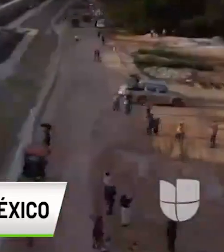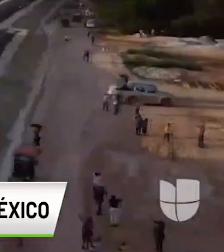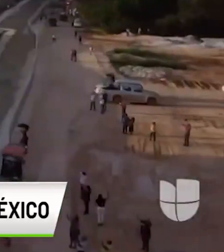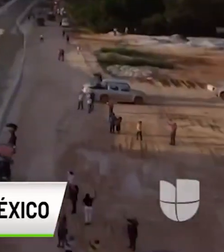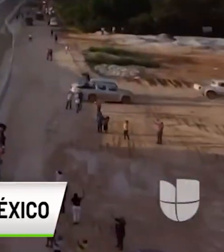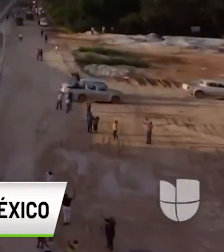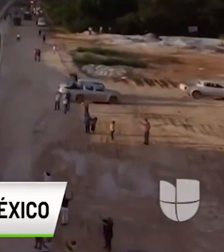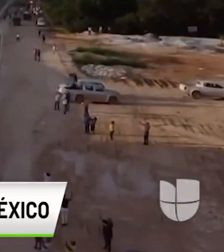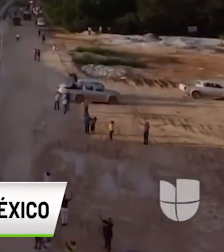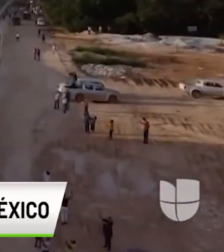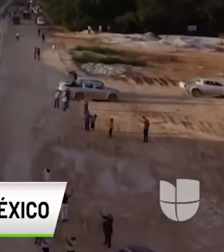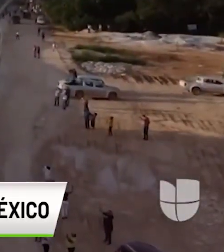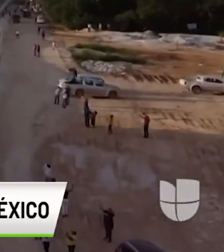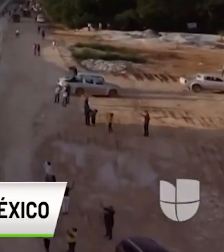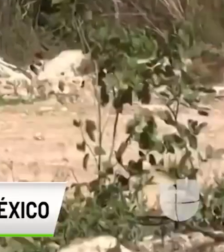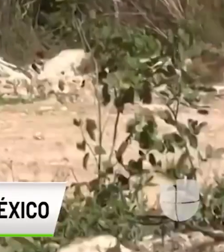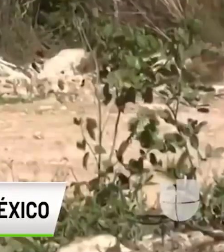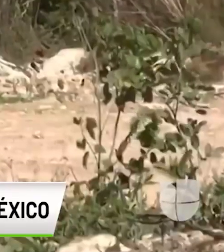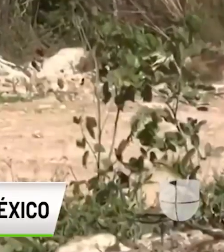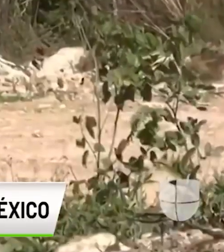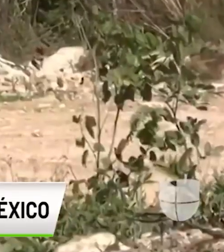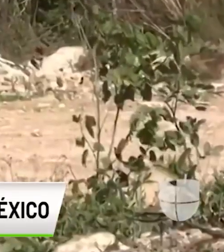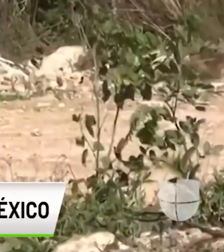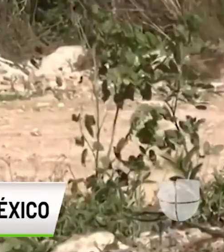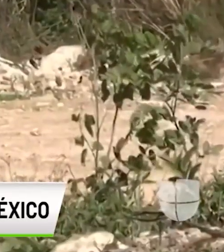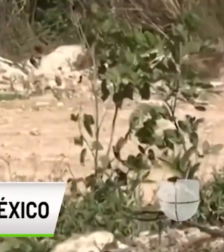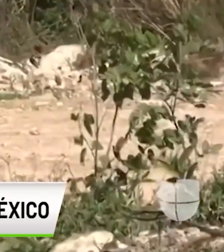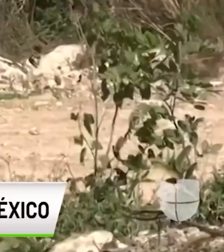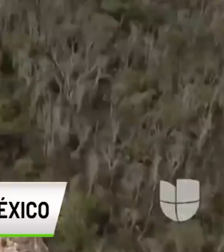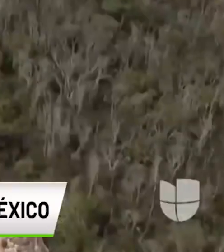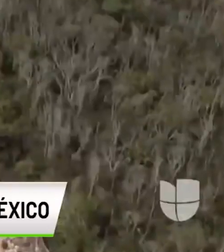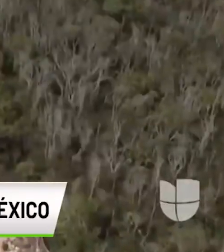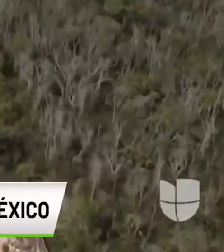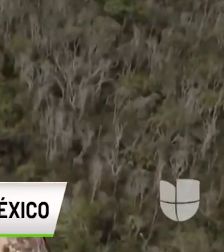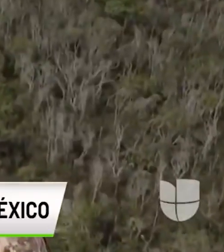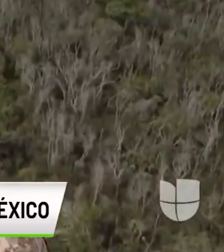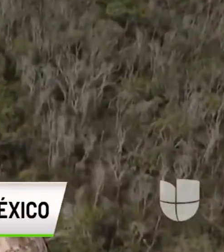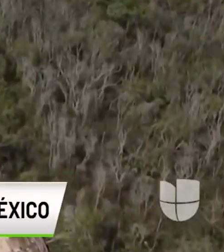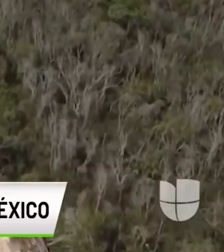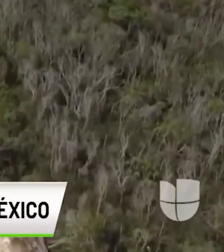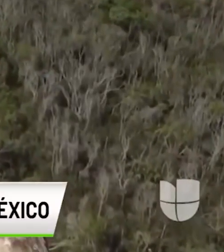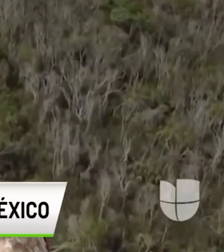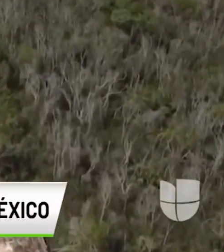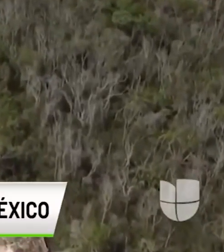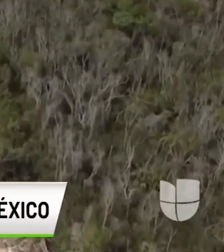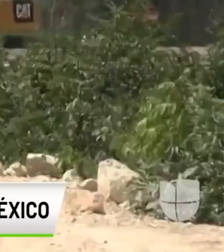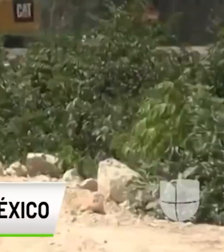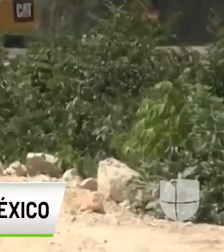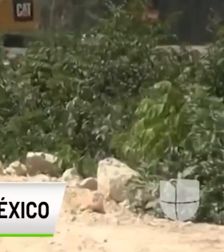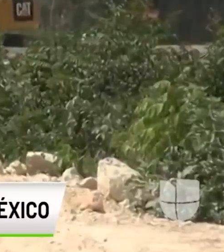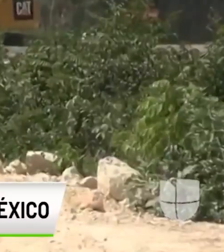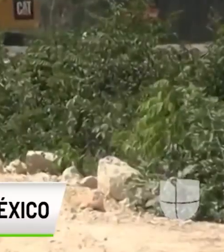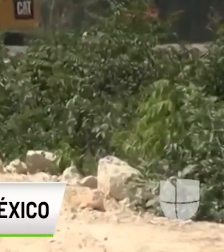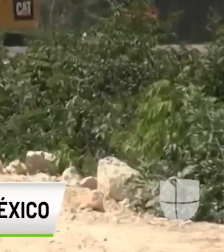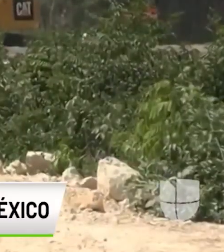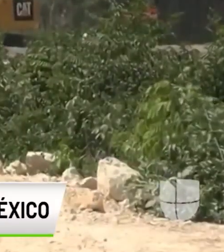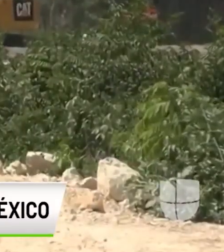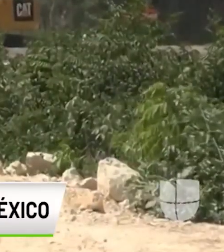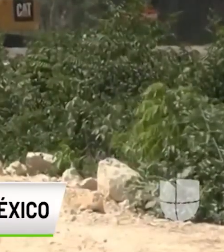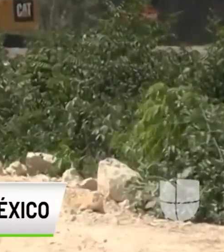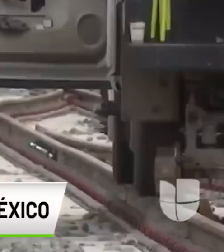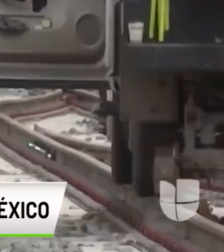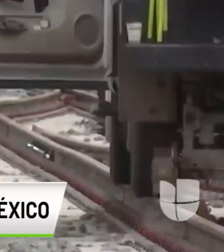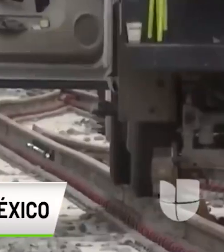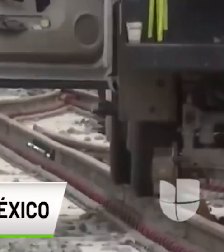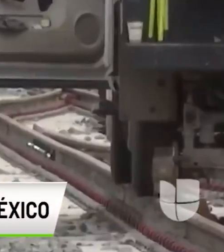gobiernos la construcción de esta obra ha estado marcada por polémicas y críticas enfocadas especialmente el tramo Ribera malla